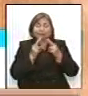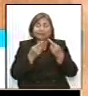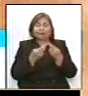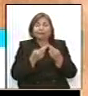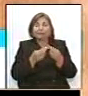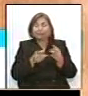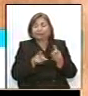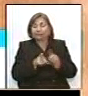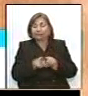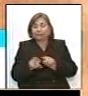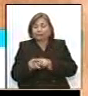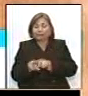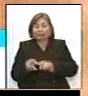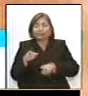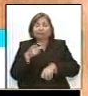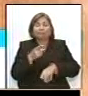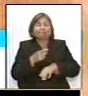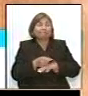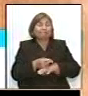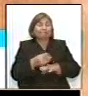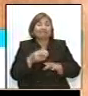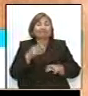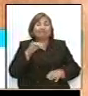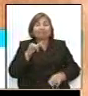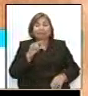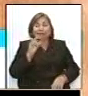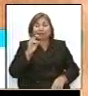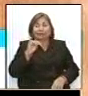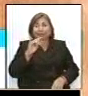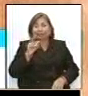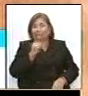el congresista denunciado en la región Junín,